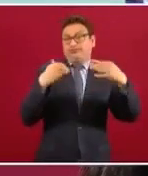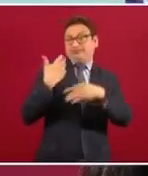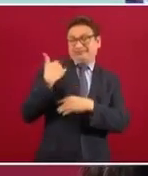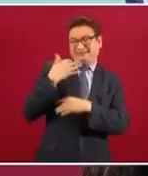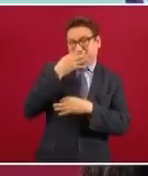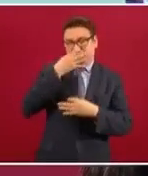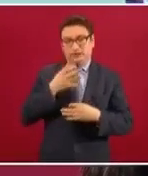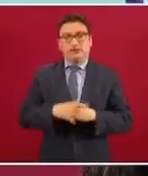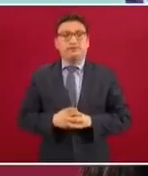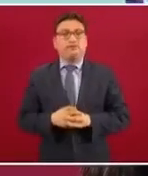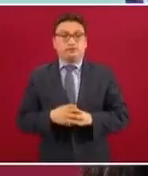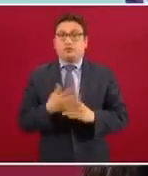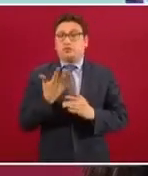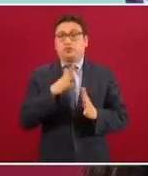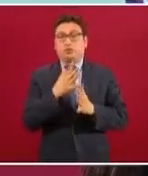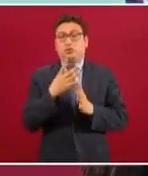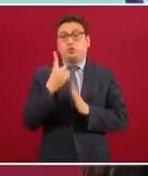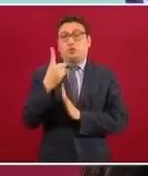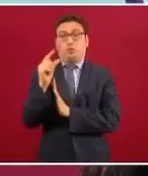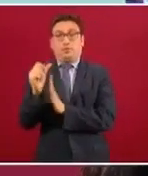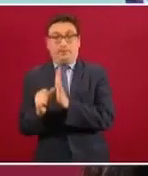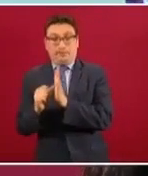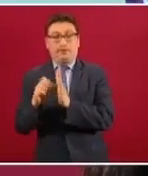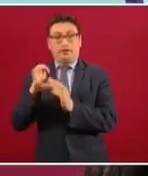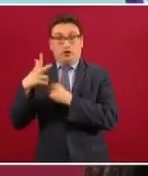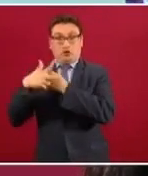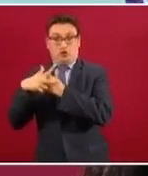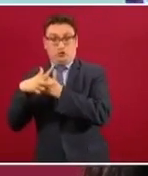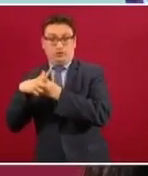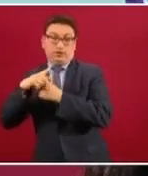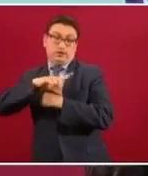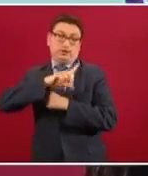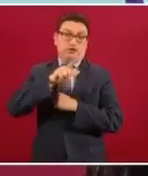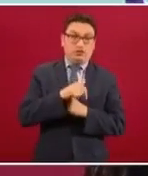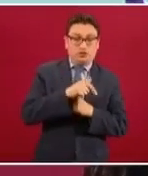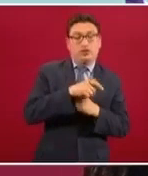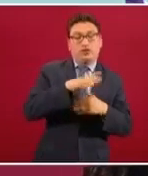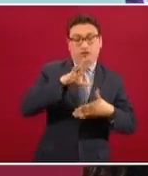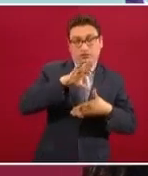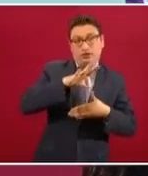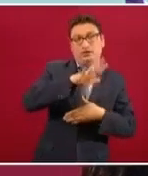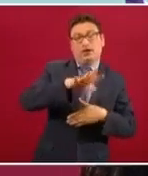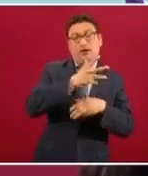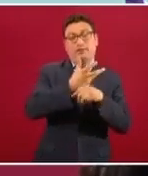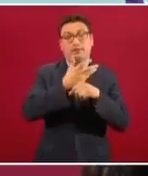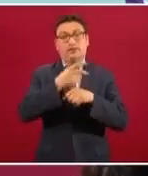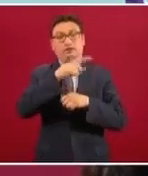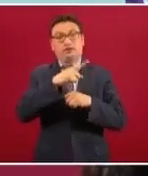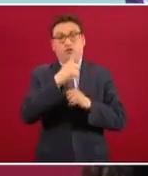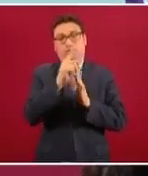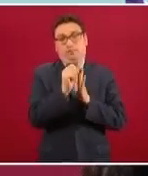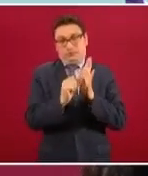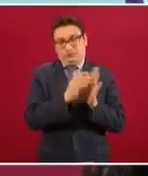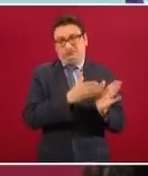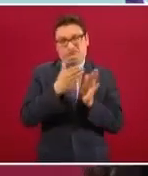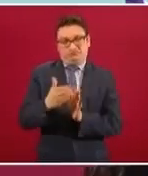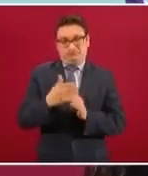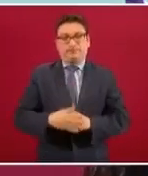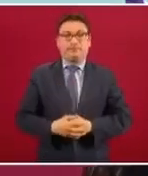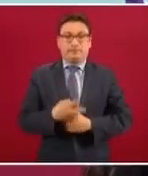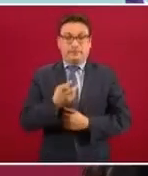recientes. Aproximadamente un mes después, los países de América, excepto Estados Unidos, entramos un mes después a la